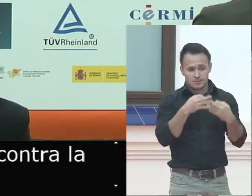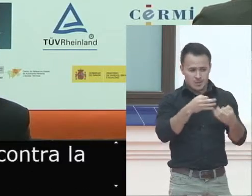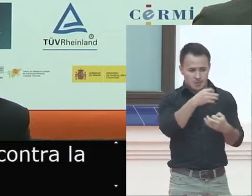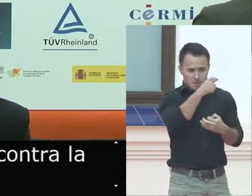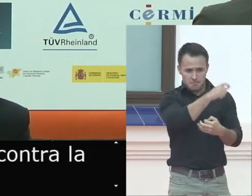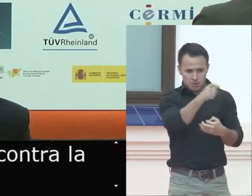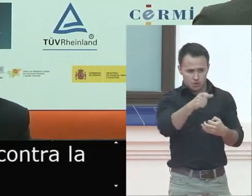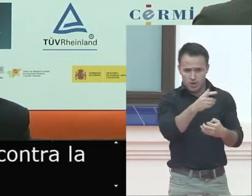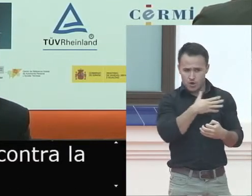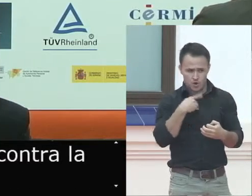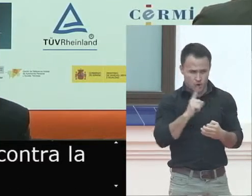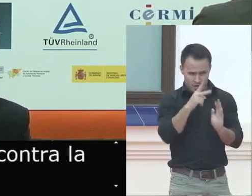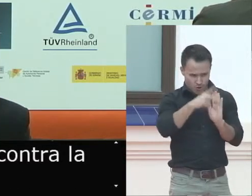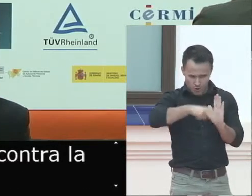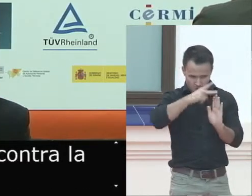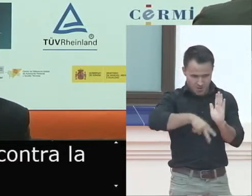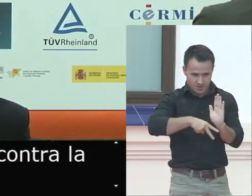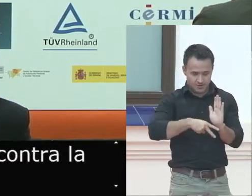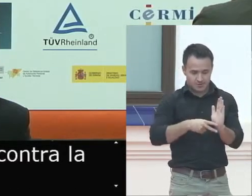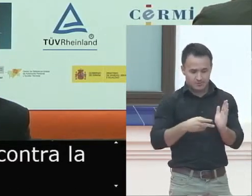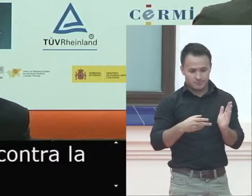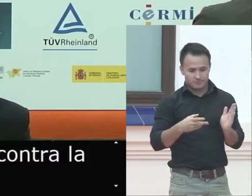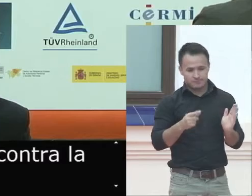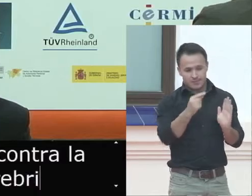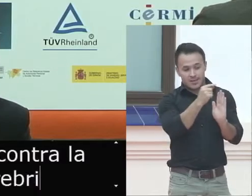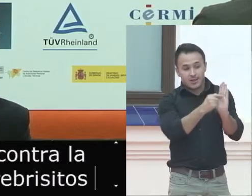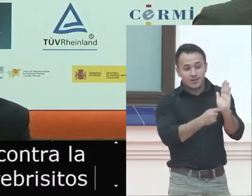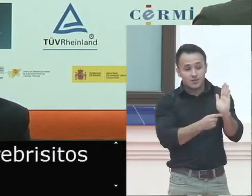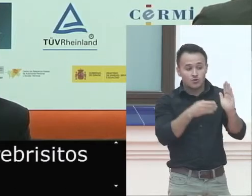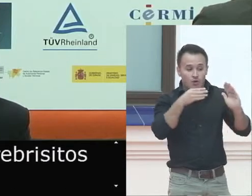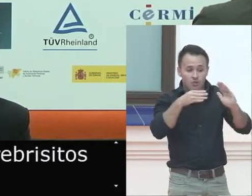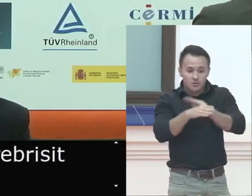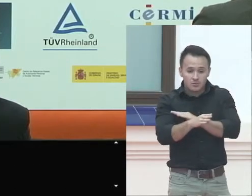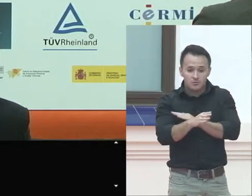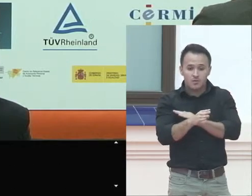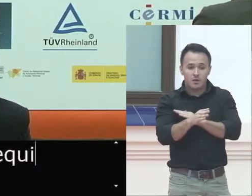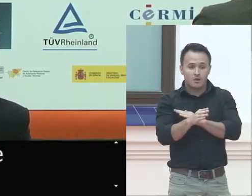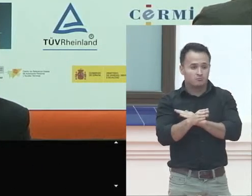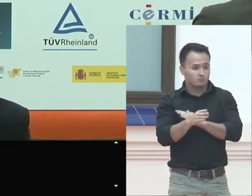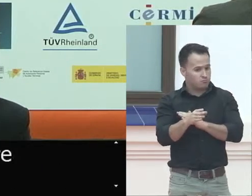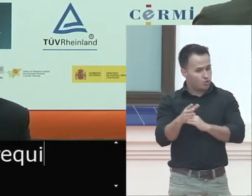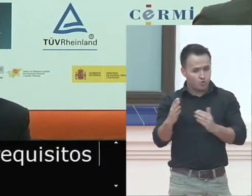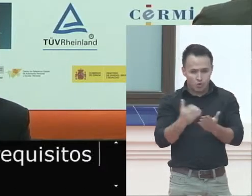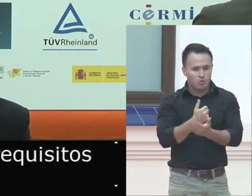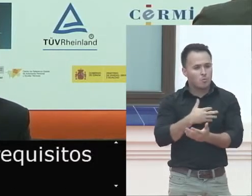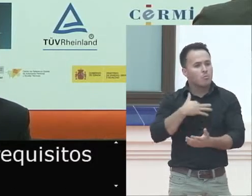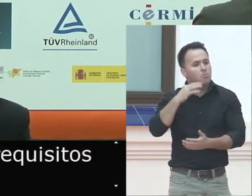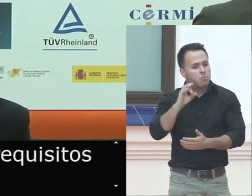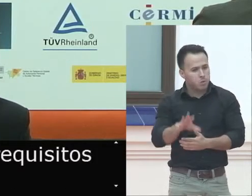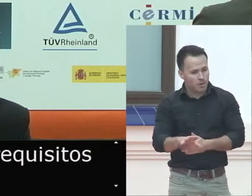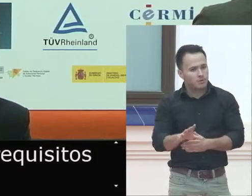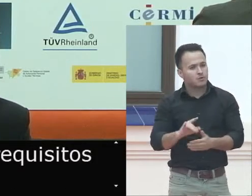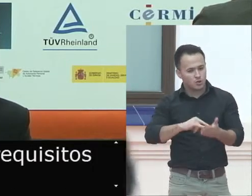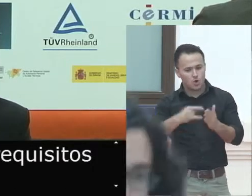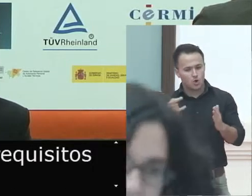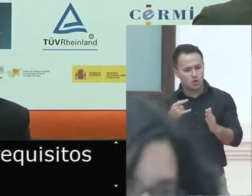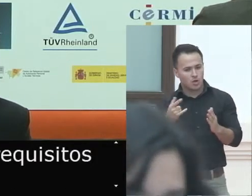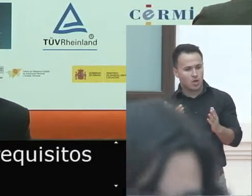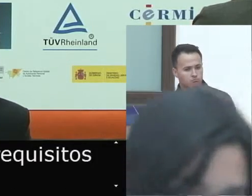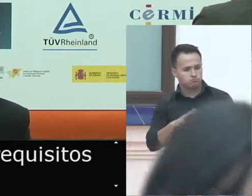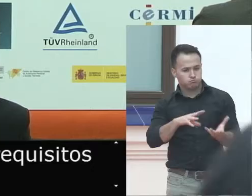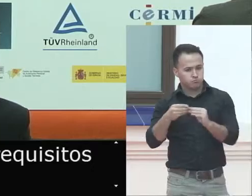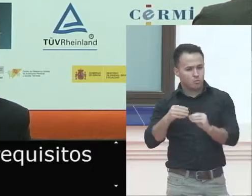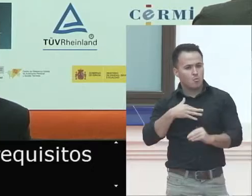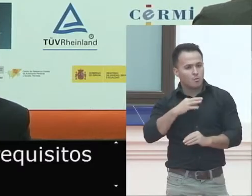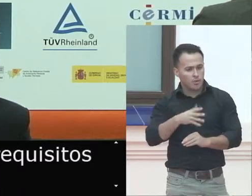no querían que estuvieran ahí, no tiene ningún requisito de accesibilidad que no sea viable tecnológicamente hoy. Iba a decir yo, ni hace